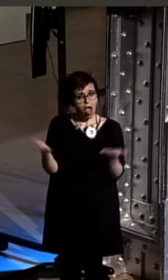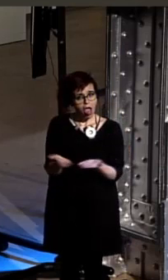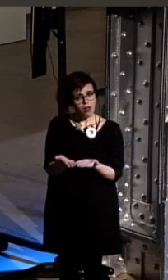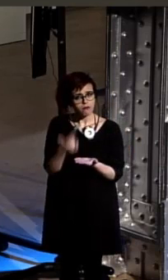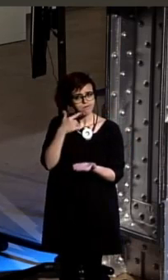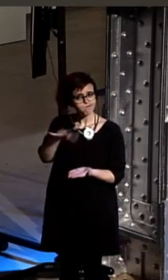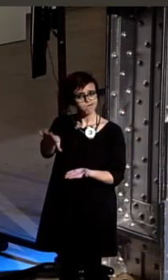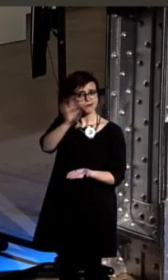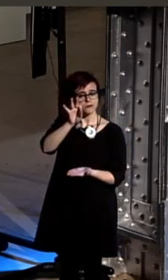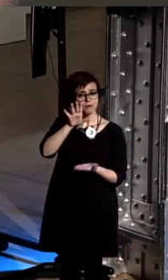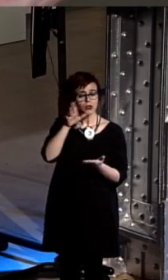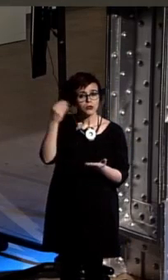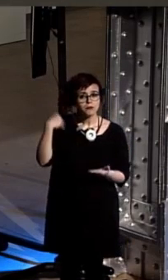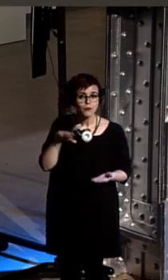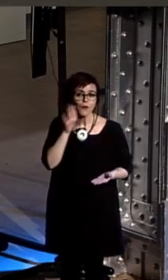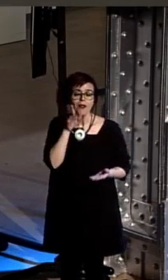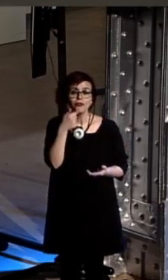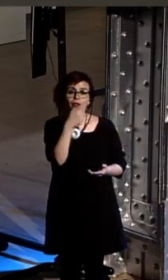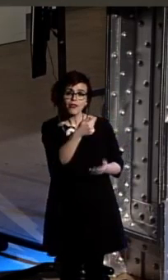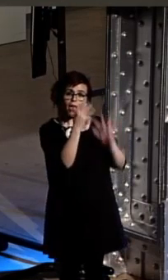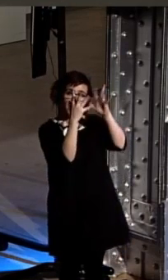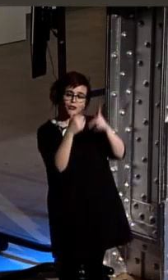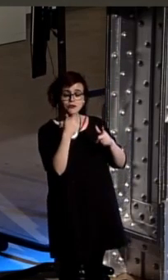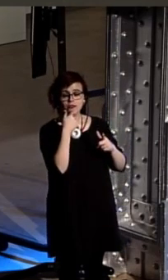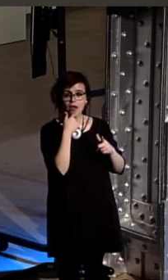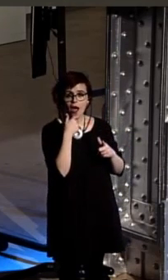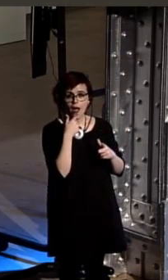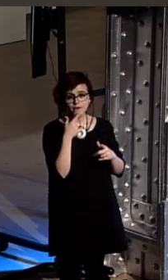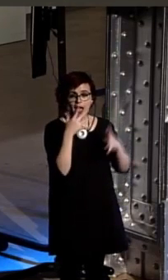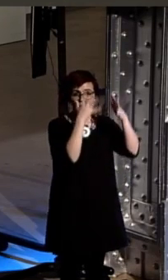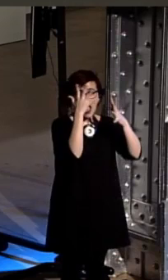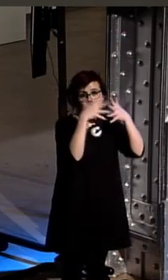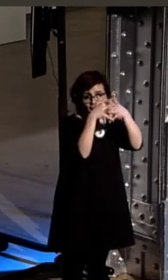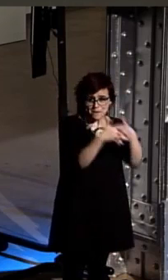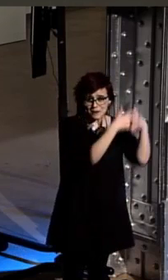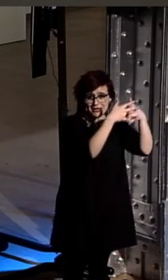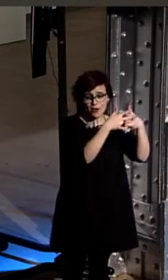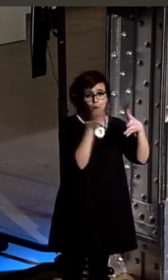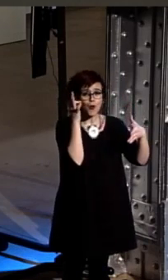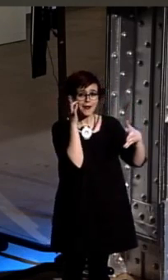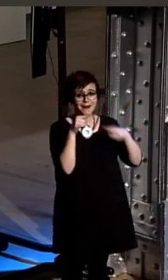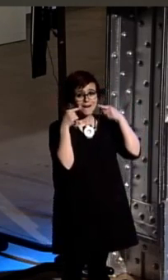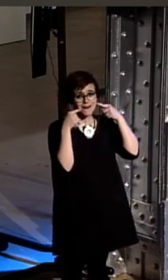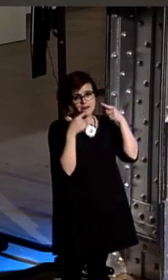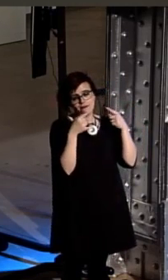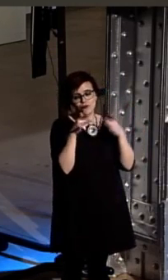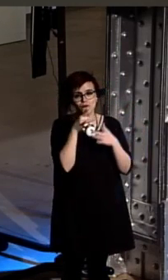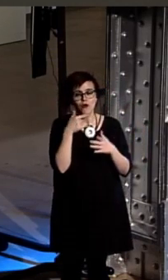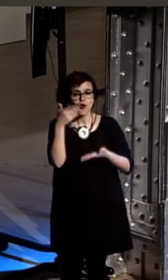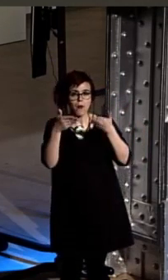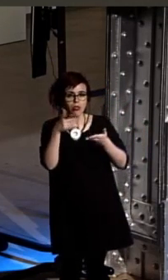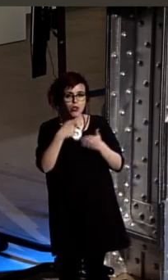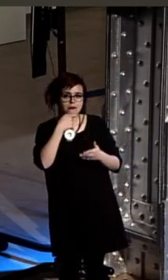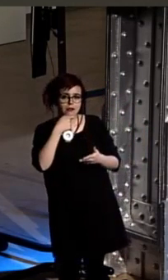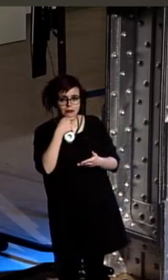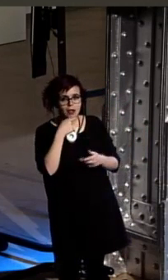cómo las americanas sonríen más que las británicas, ¿no? La expresión de las emociones es muy diferente, tiene un componente